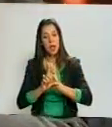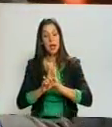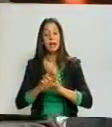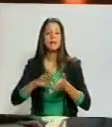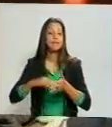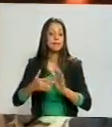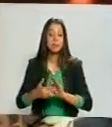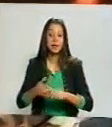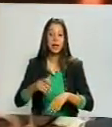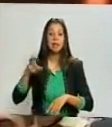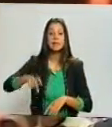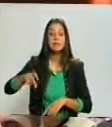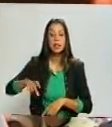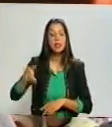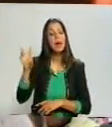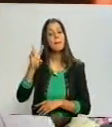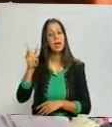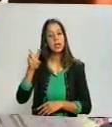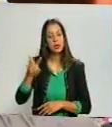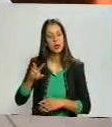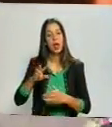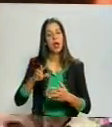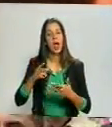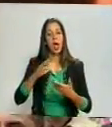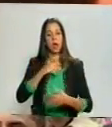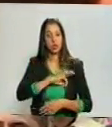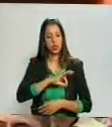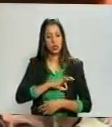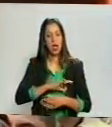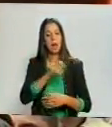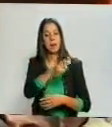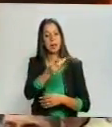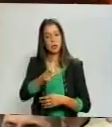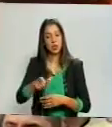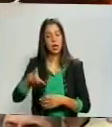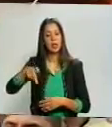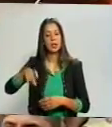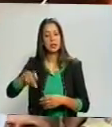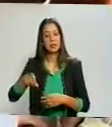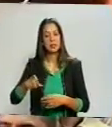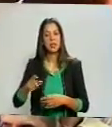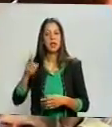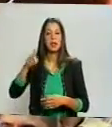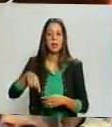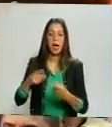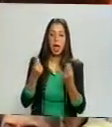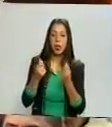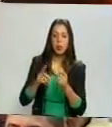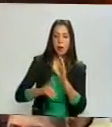la economía venezolana, tanto las que tienen que ver con enfrentar